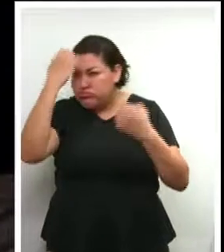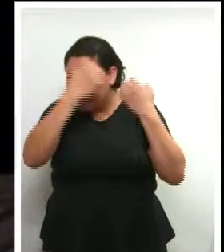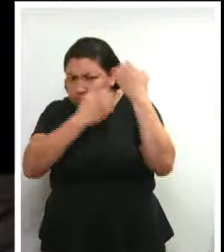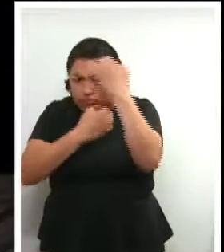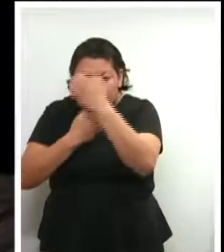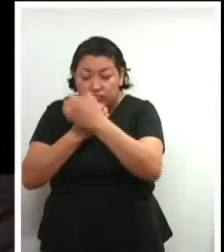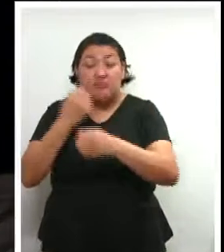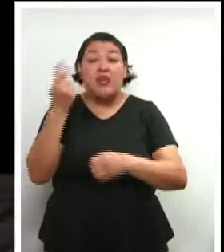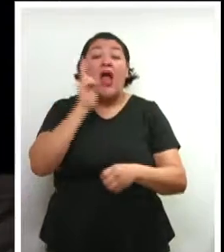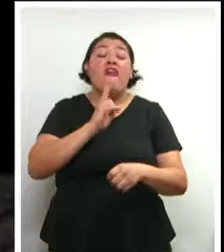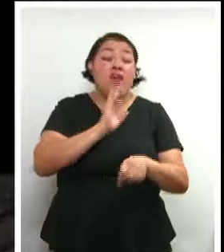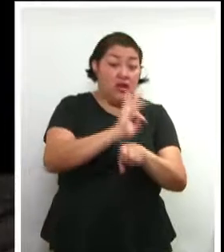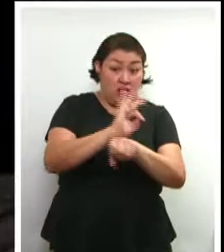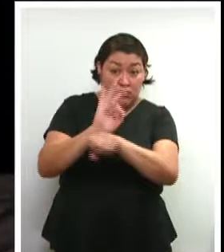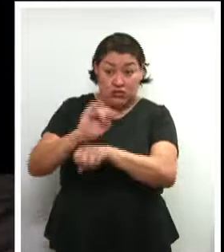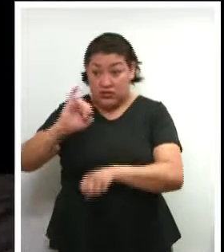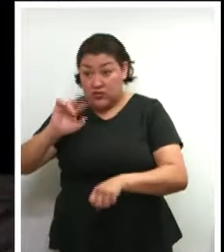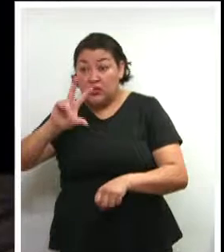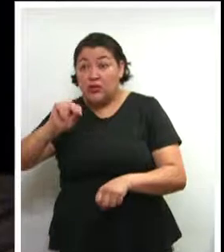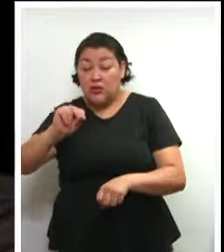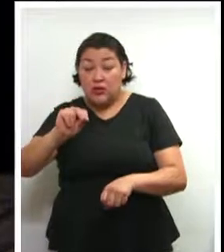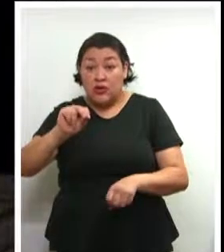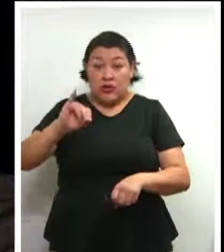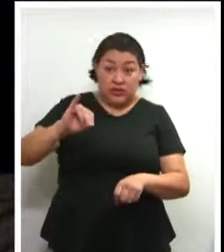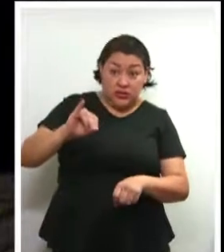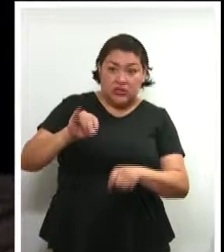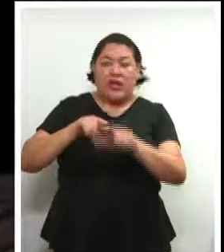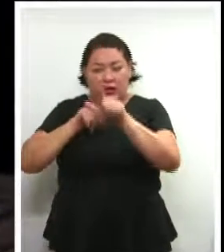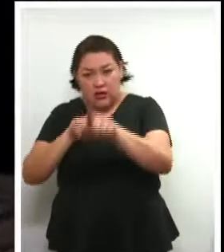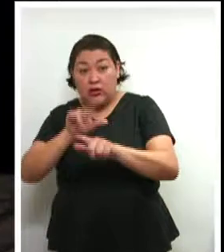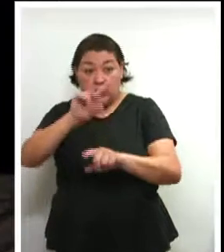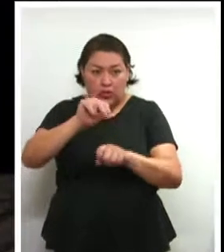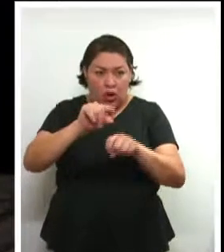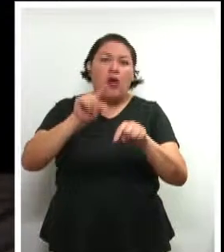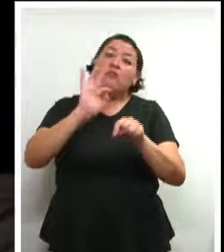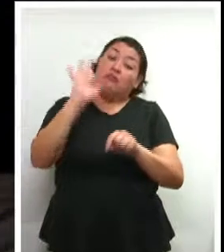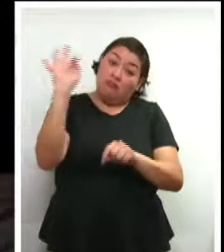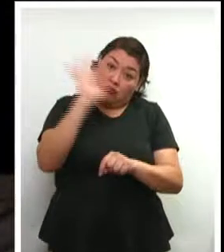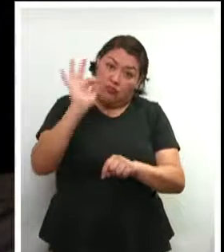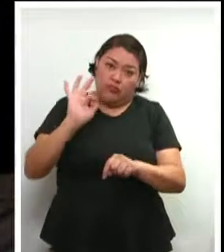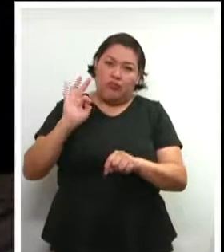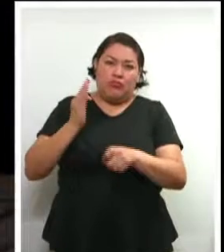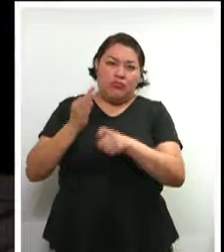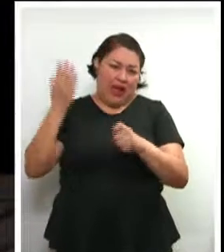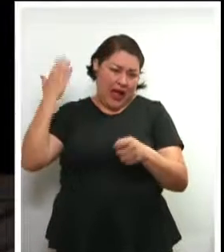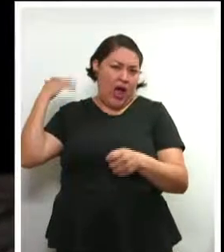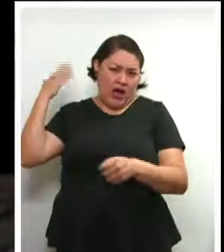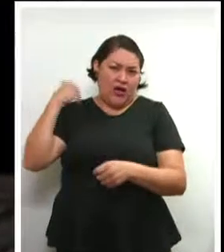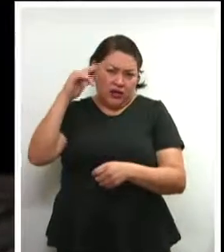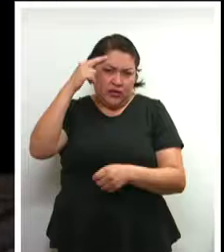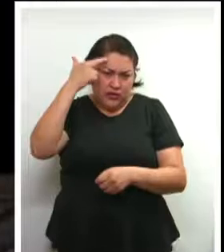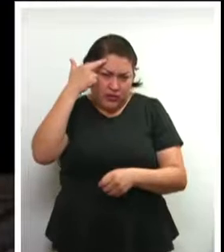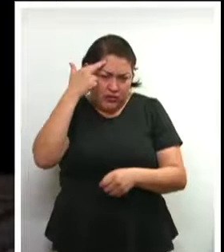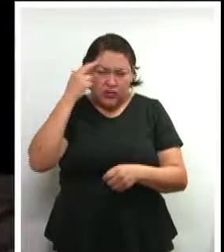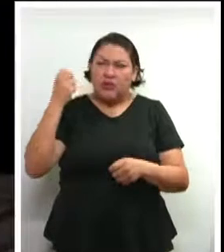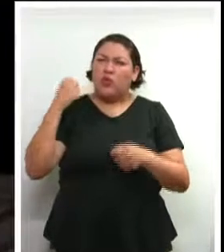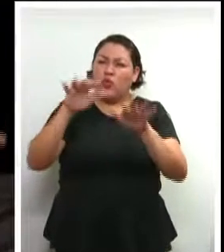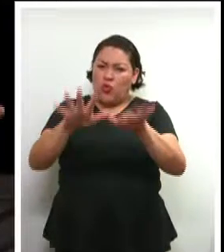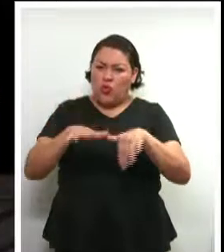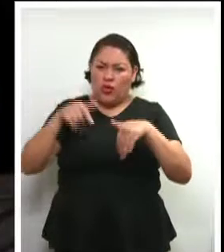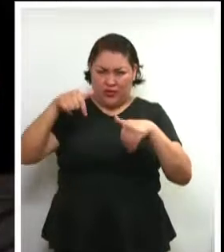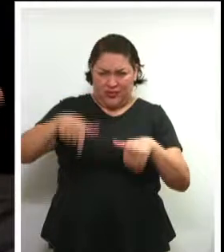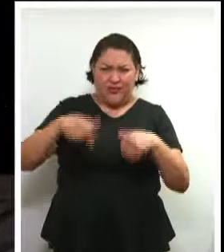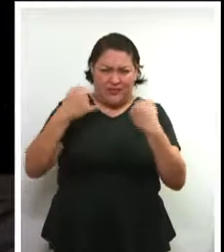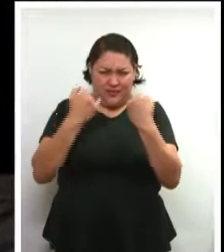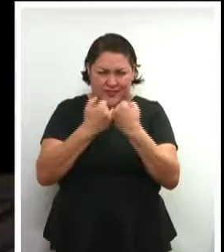las leyes y reglamentos que hay en la ciudad. Y de ser posible, como lo hicimos en su momento en la Asamblea de